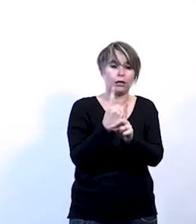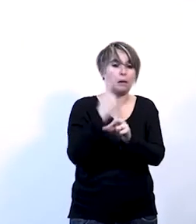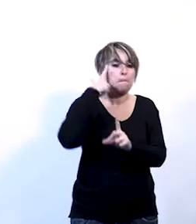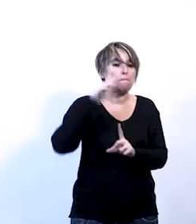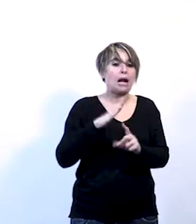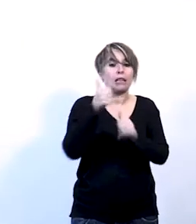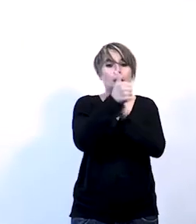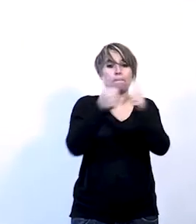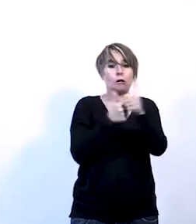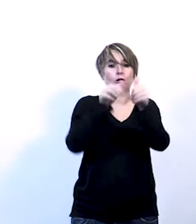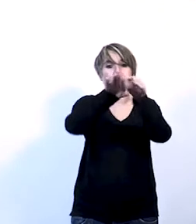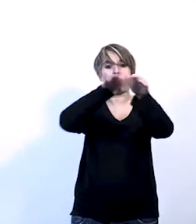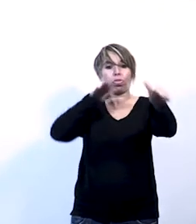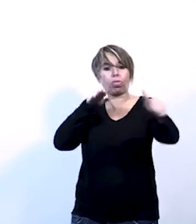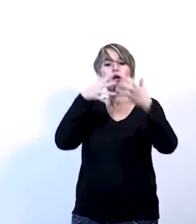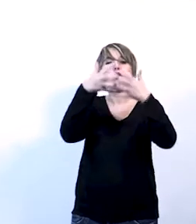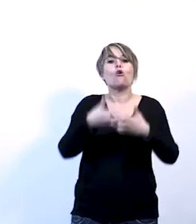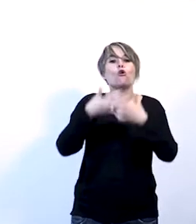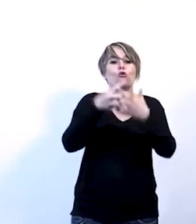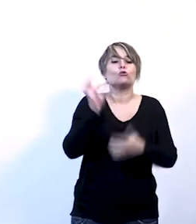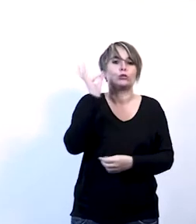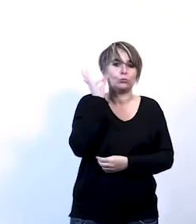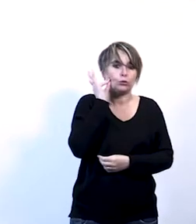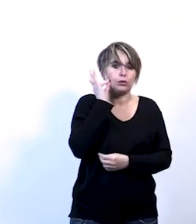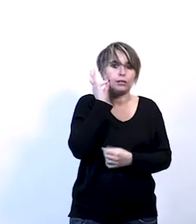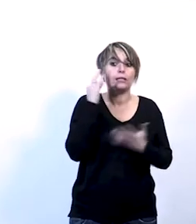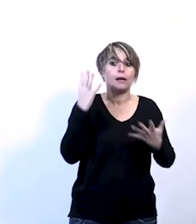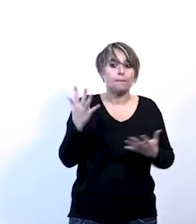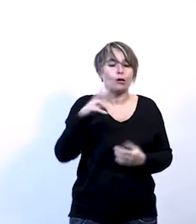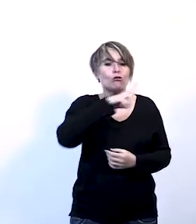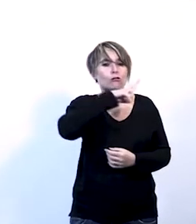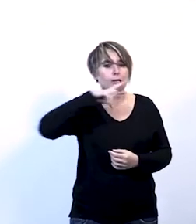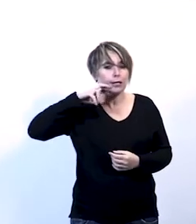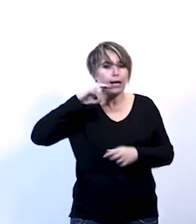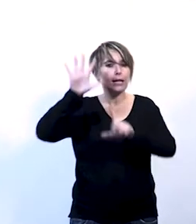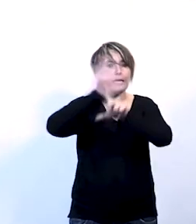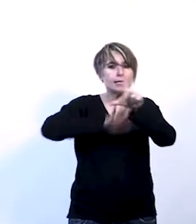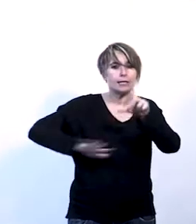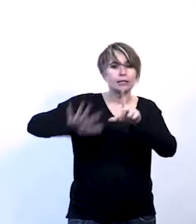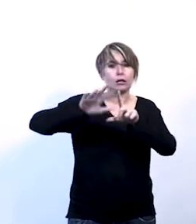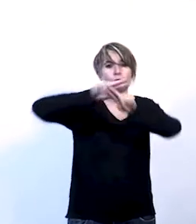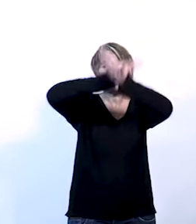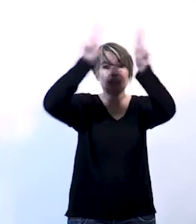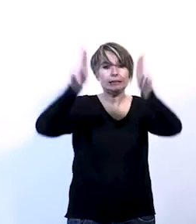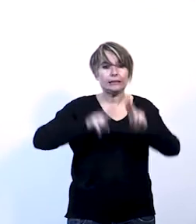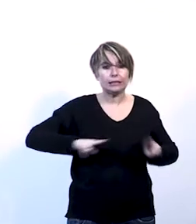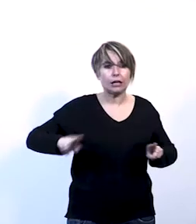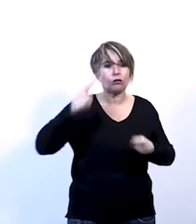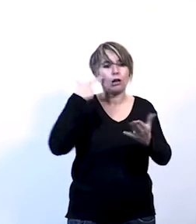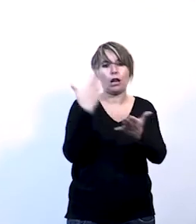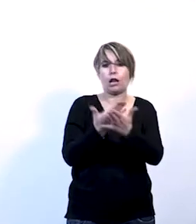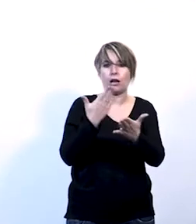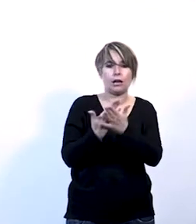menos prioridad se le da a la lucha de las mujeres, pero curiosamente el Estado israelí ha conseguido a nivel internacional